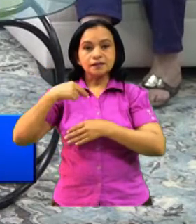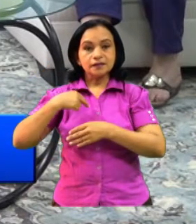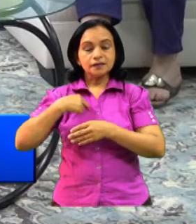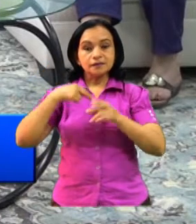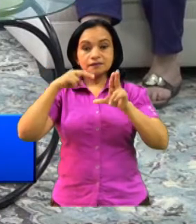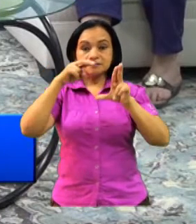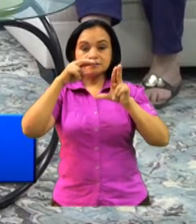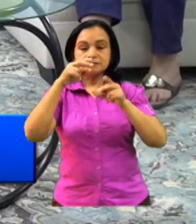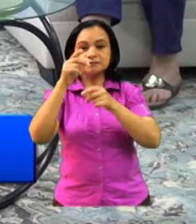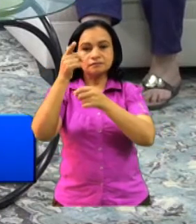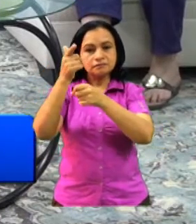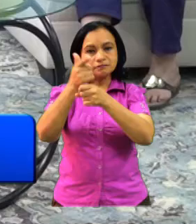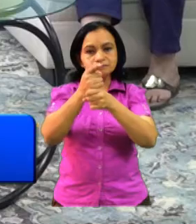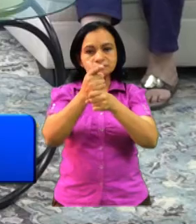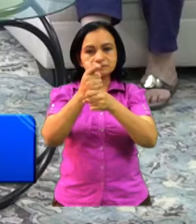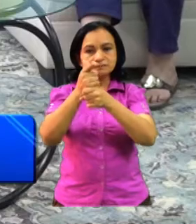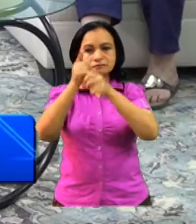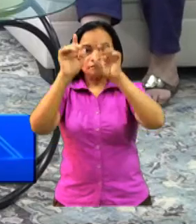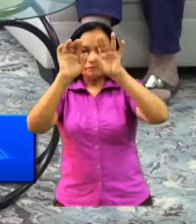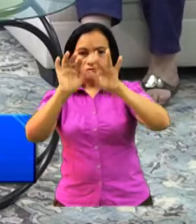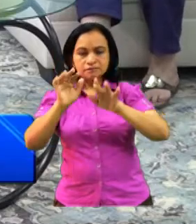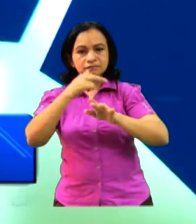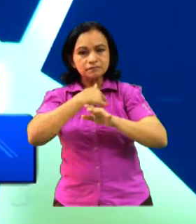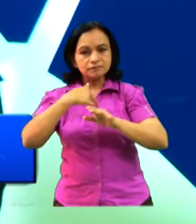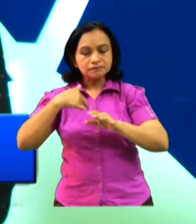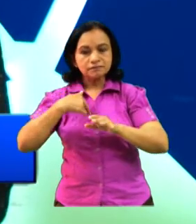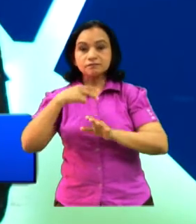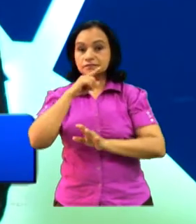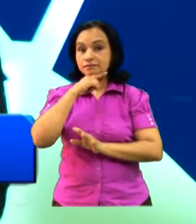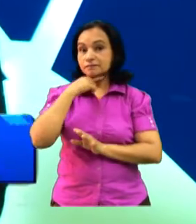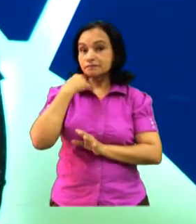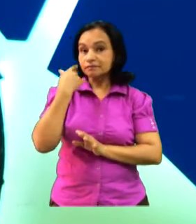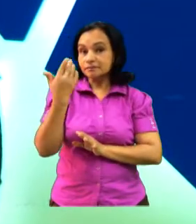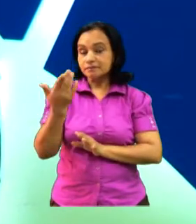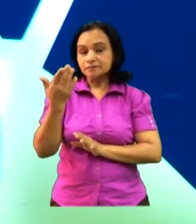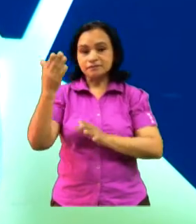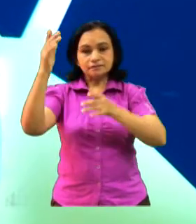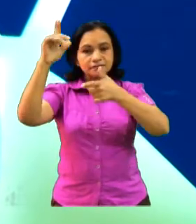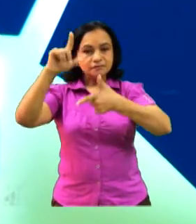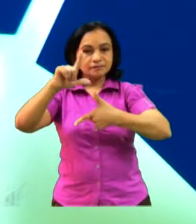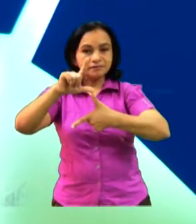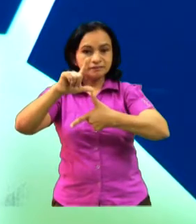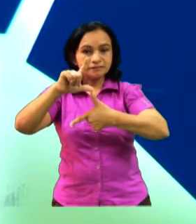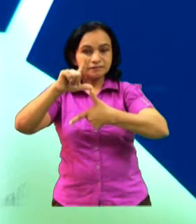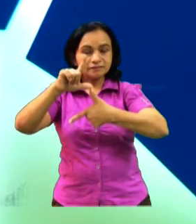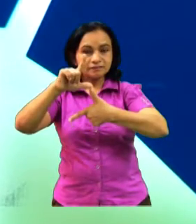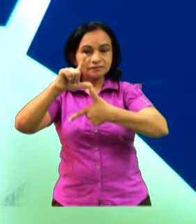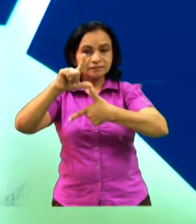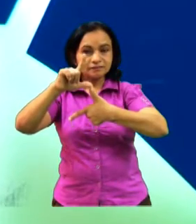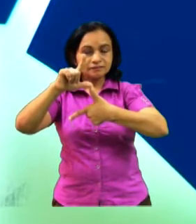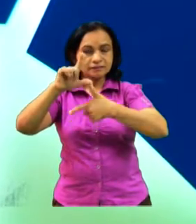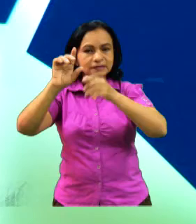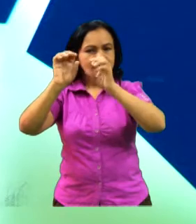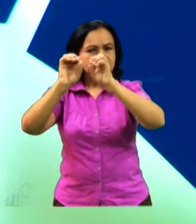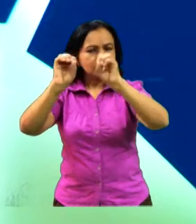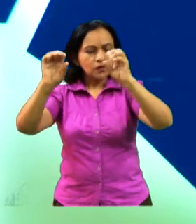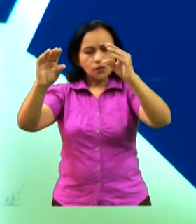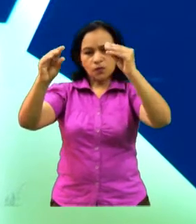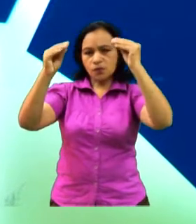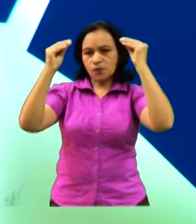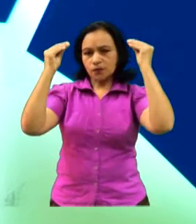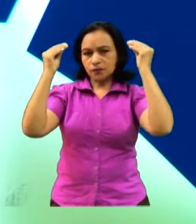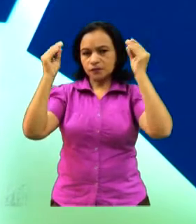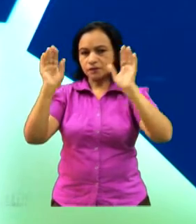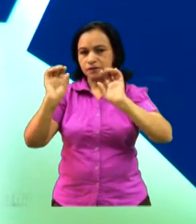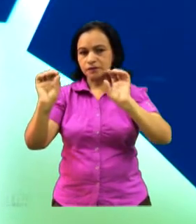de forma virtual, a través de grabaciones realizadas. La verdad que en América Latina no se han dado cursos,